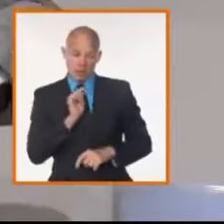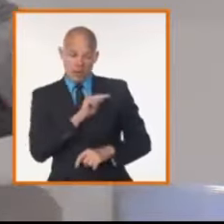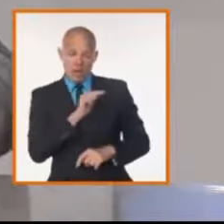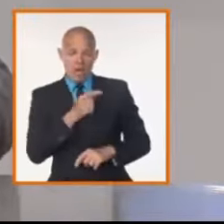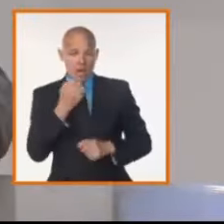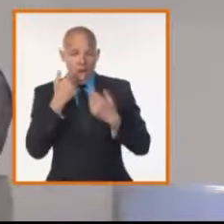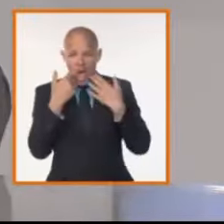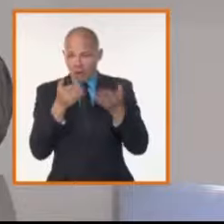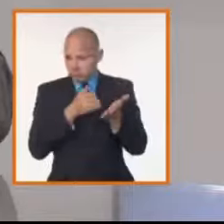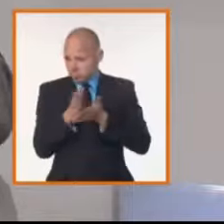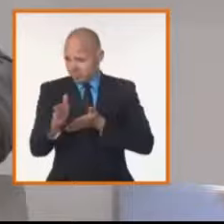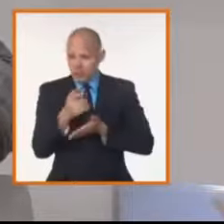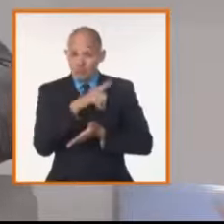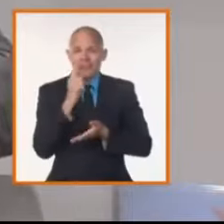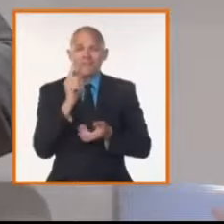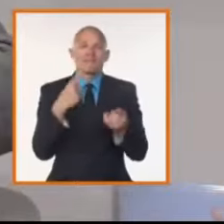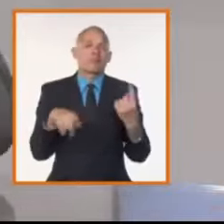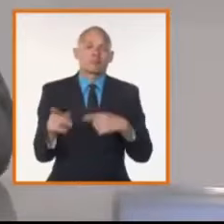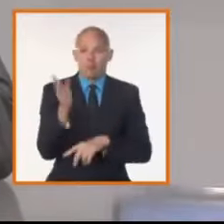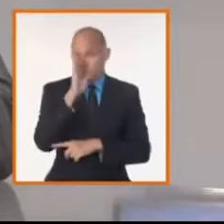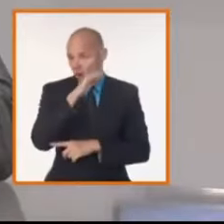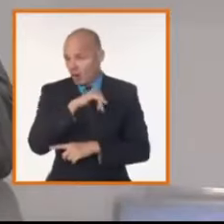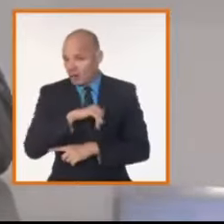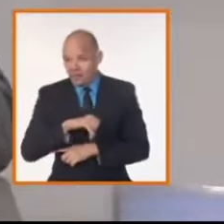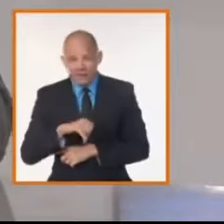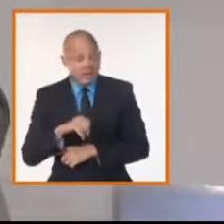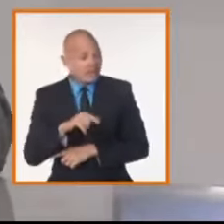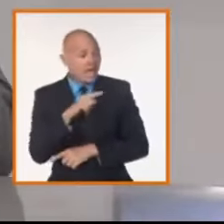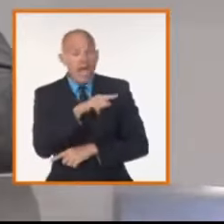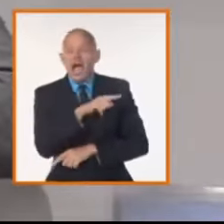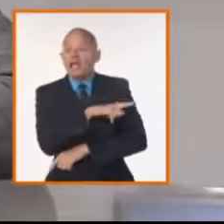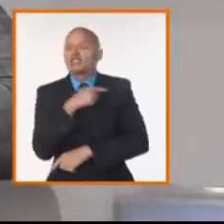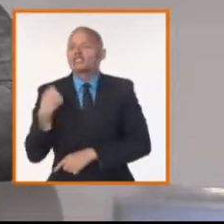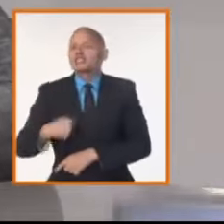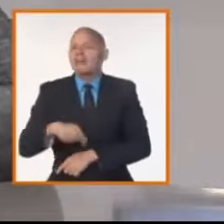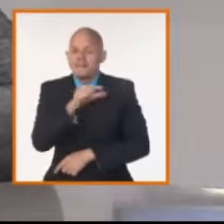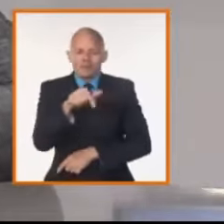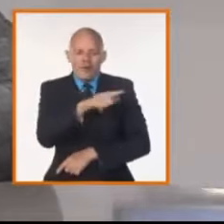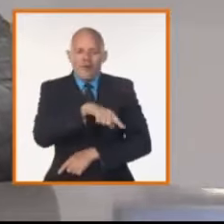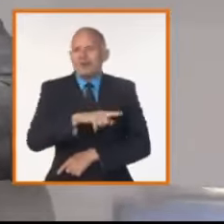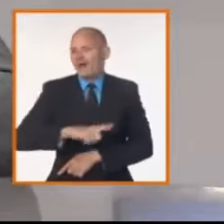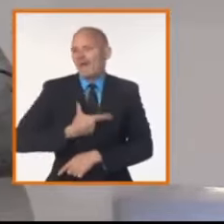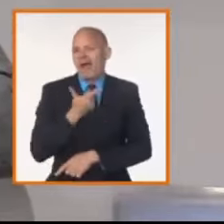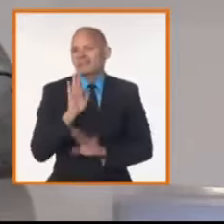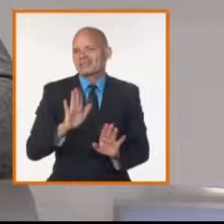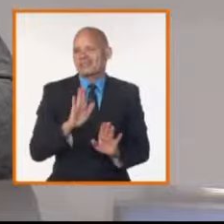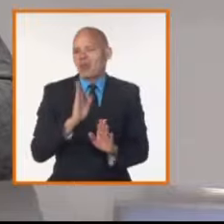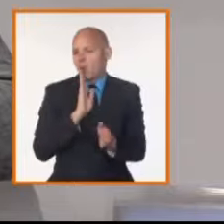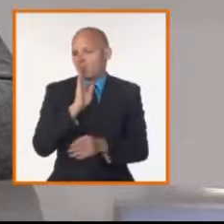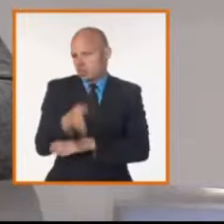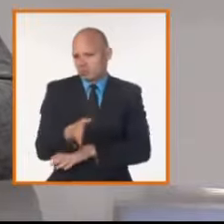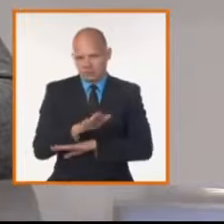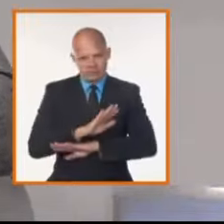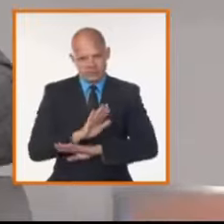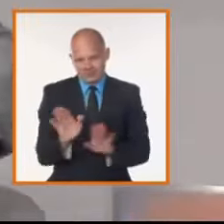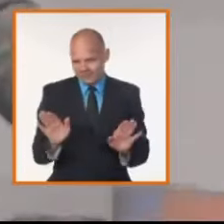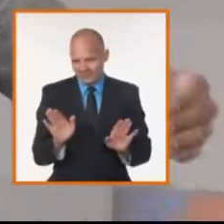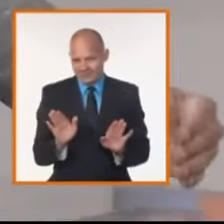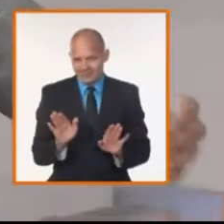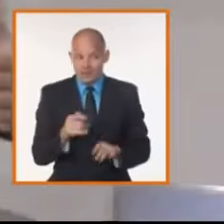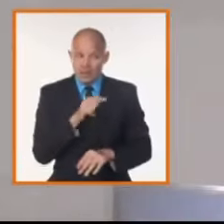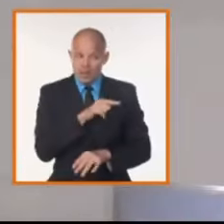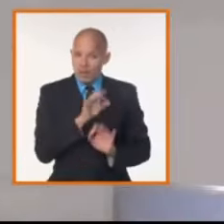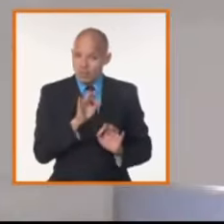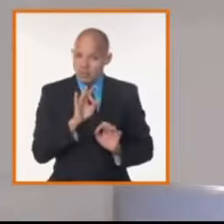con con Rusia Rusia y también el contexto dec estamos en un contexto de una guerra un conflicto ucraniano que